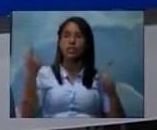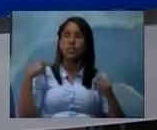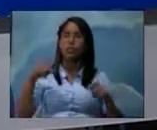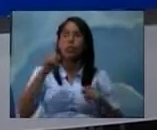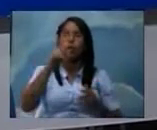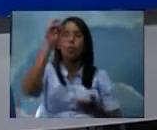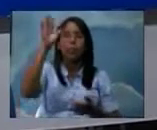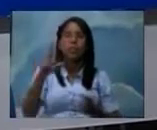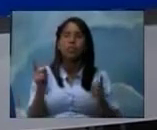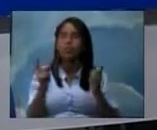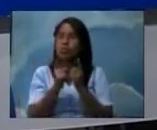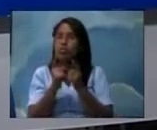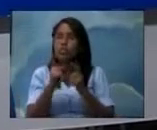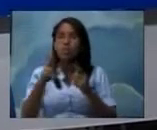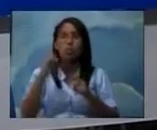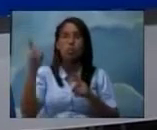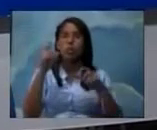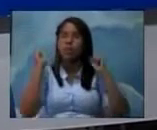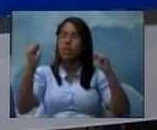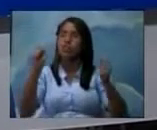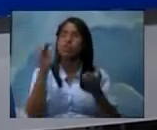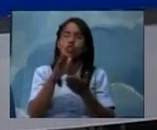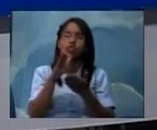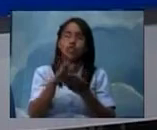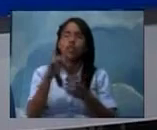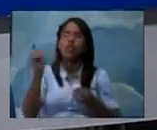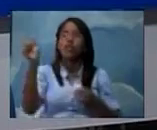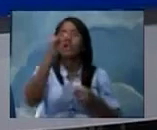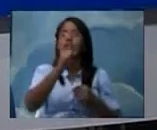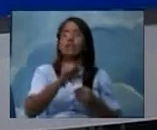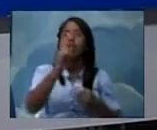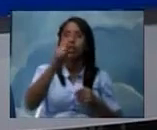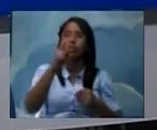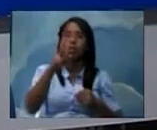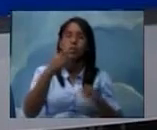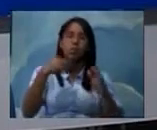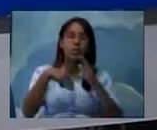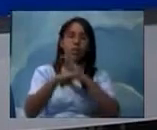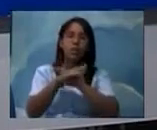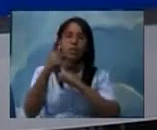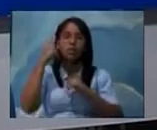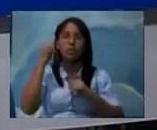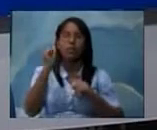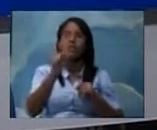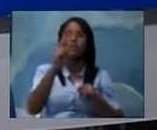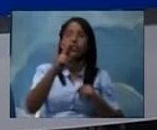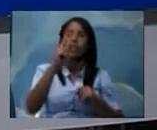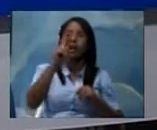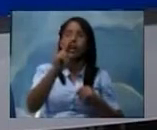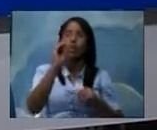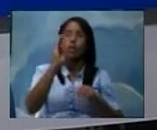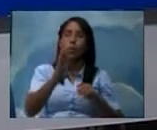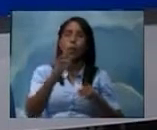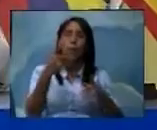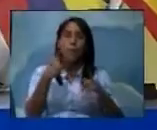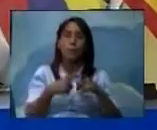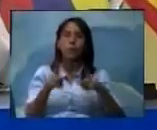tenemos un pastor chiquitico que es muy valiente. Saturnino va saliendo para Aruba.